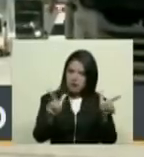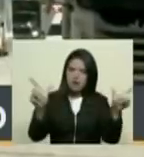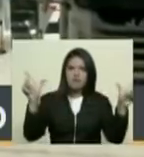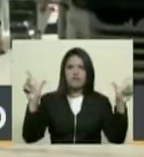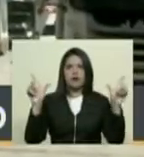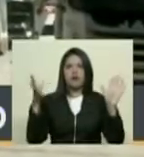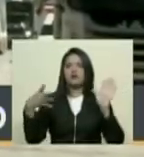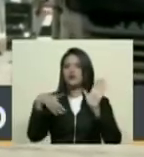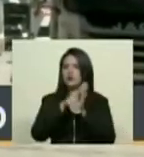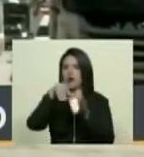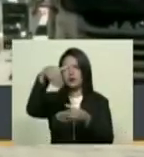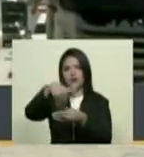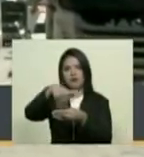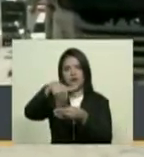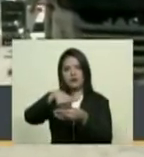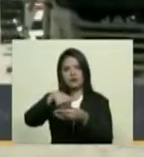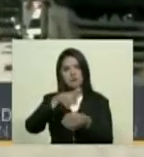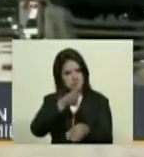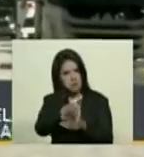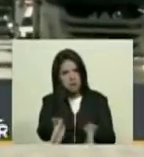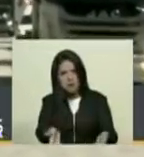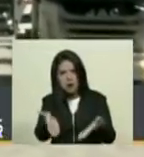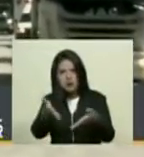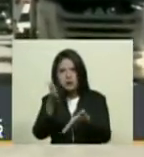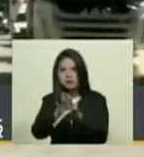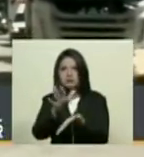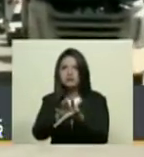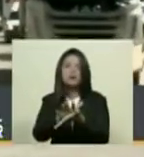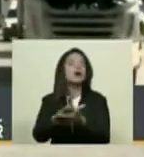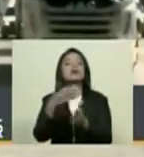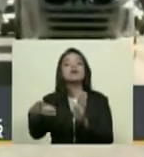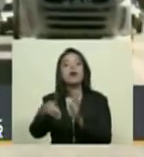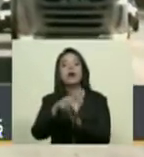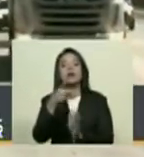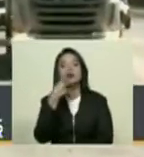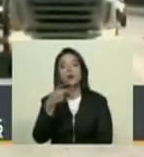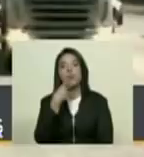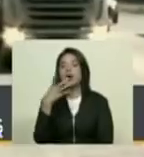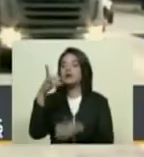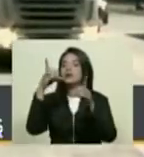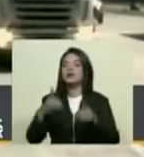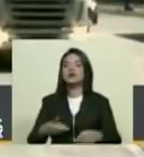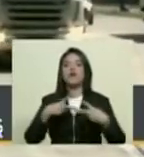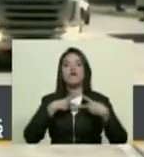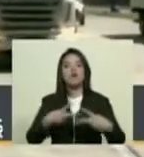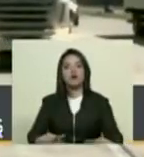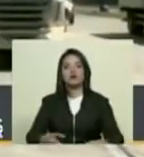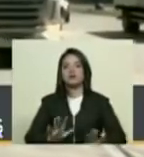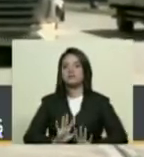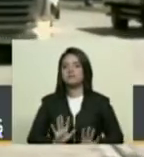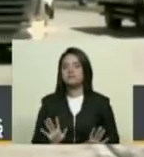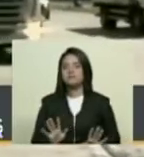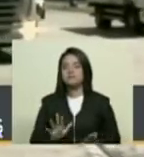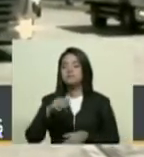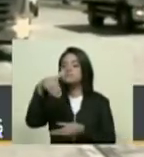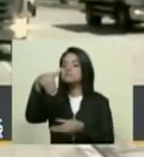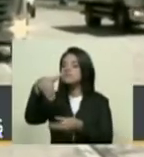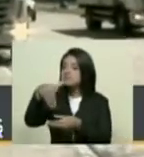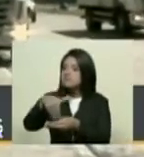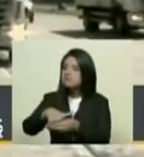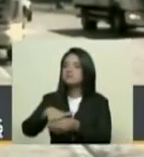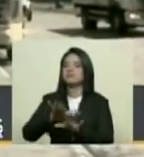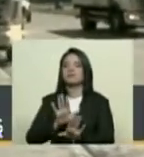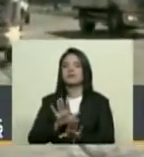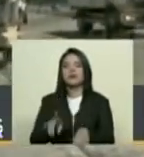su derecho al sufragio. Su derecho político a ir a expresar su voluntad en las urnas, así